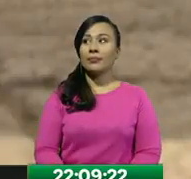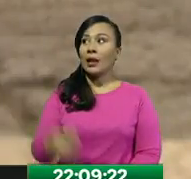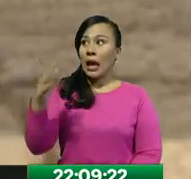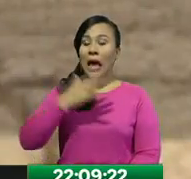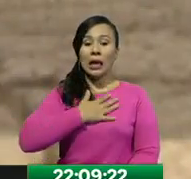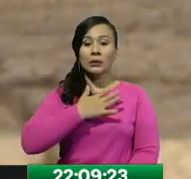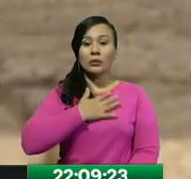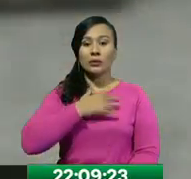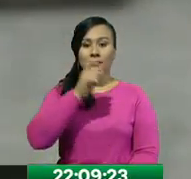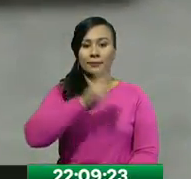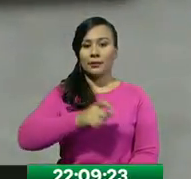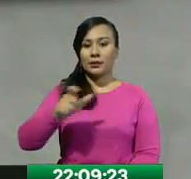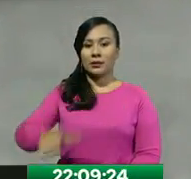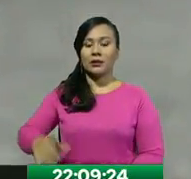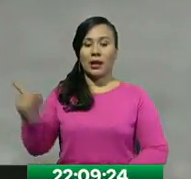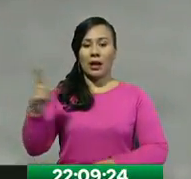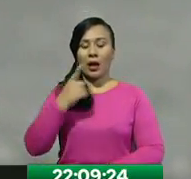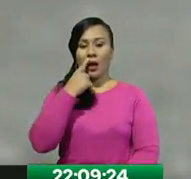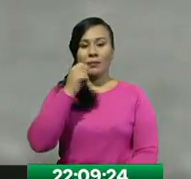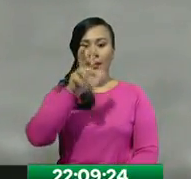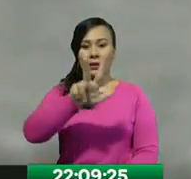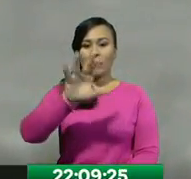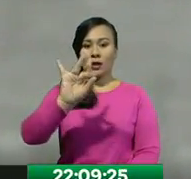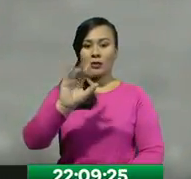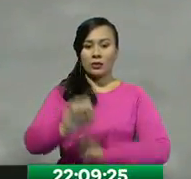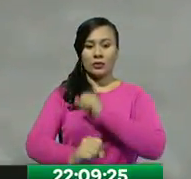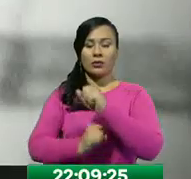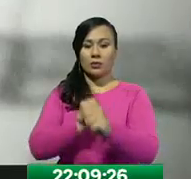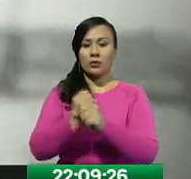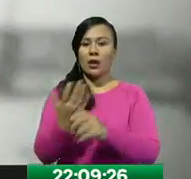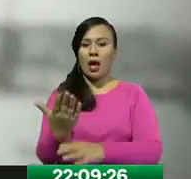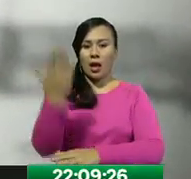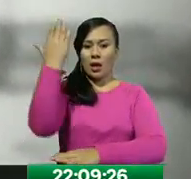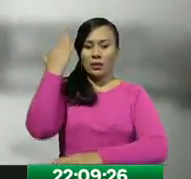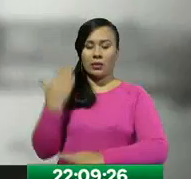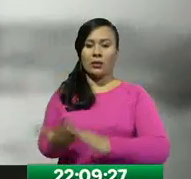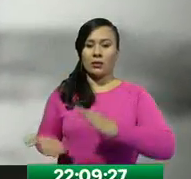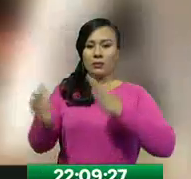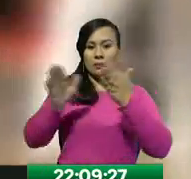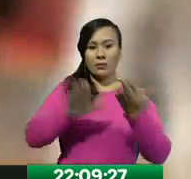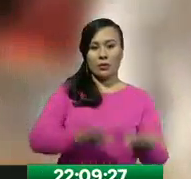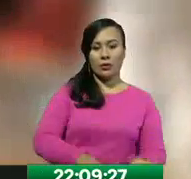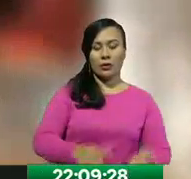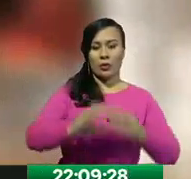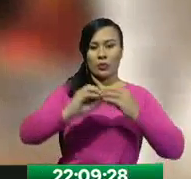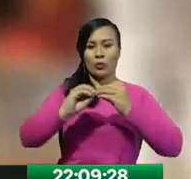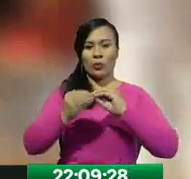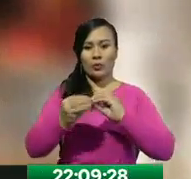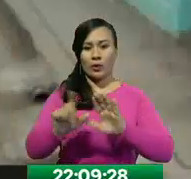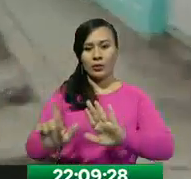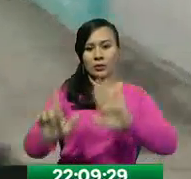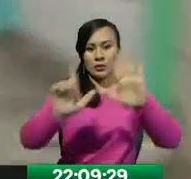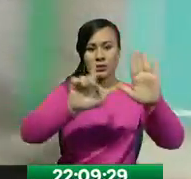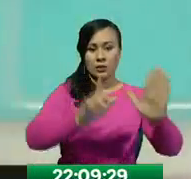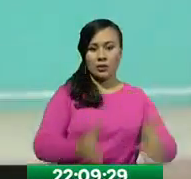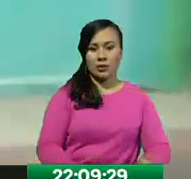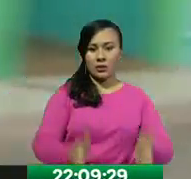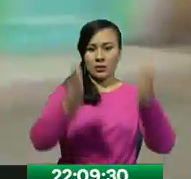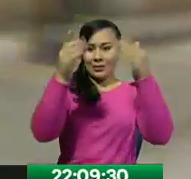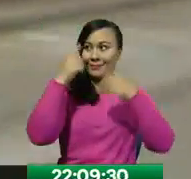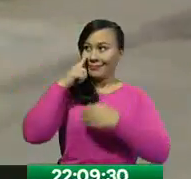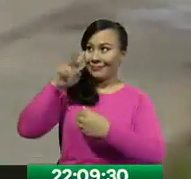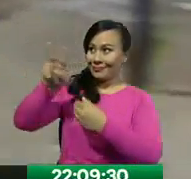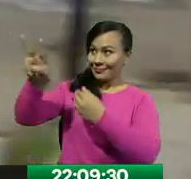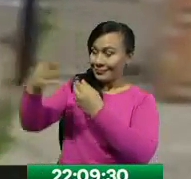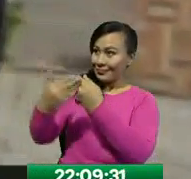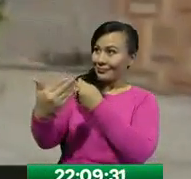Alarmados se encuentran los vecinos del hombre de 38 años de edad, quien fue asesinado en el bloque 7 de Mucho Lote 1, a pocas cuadras